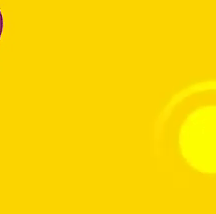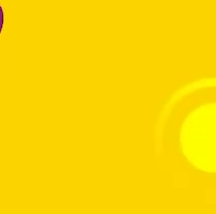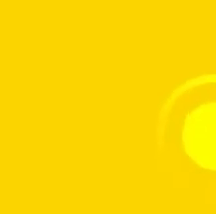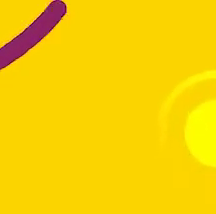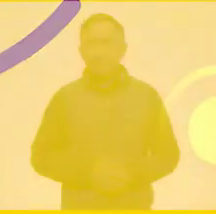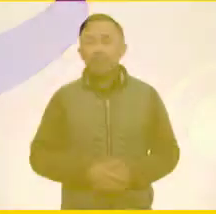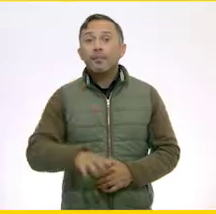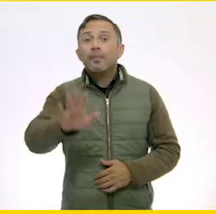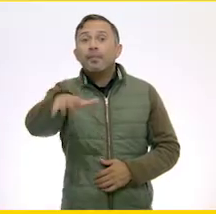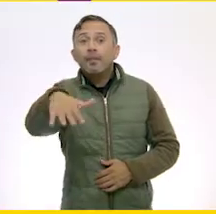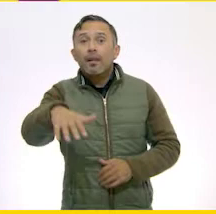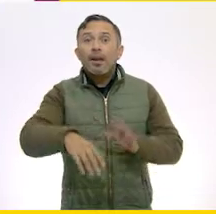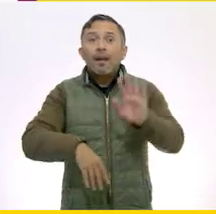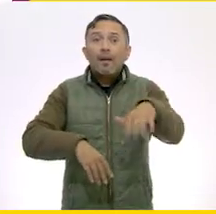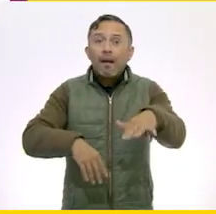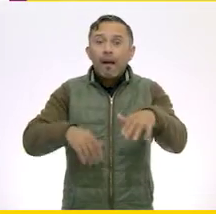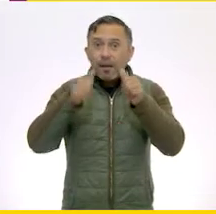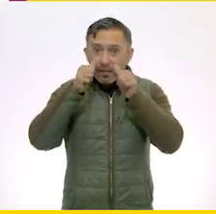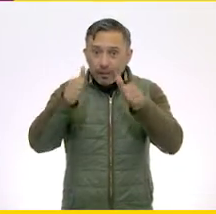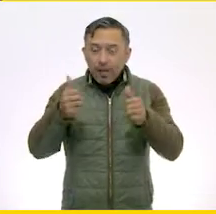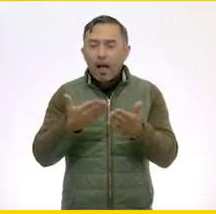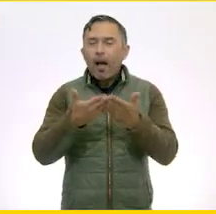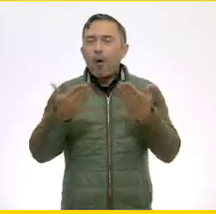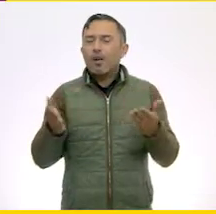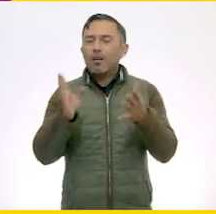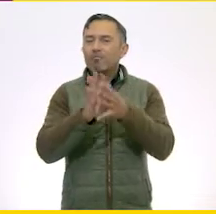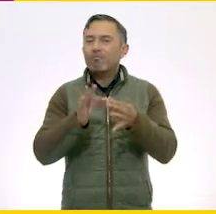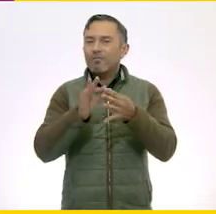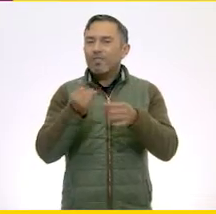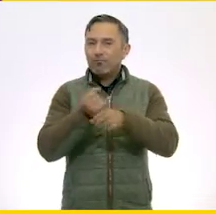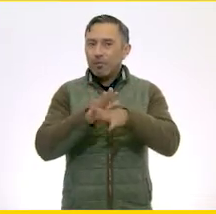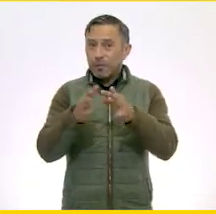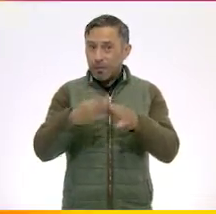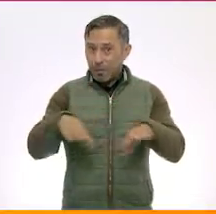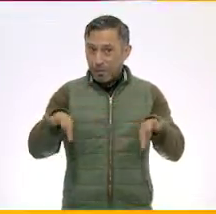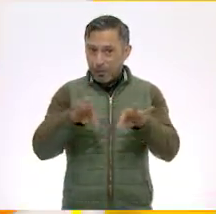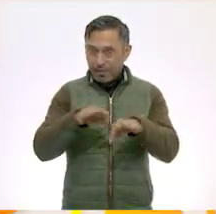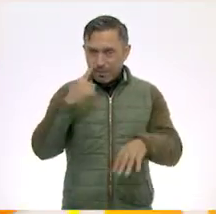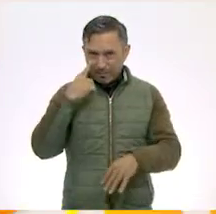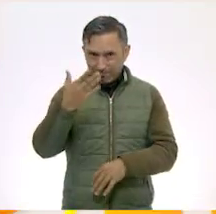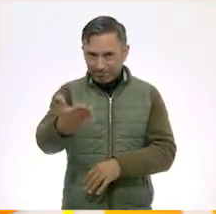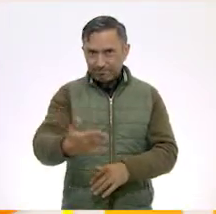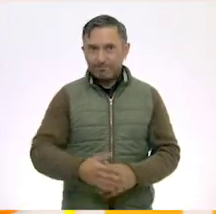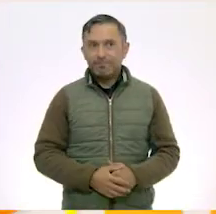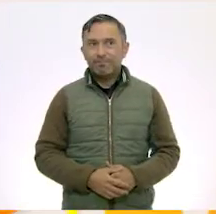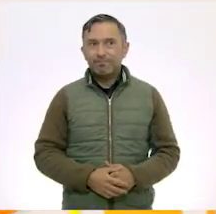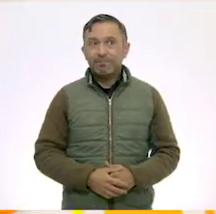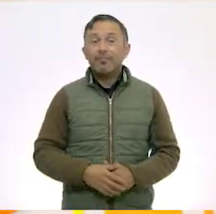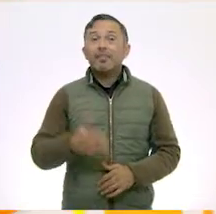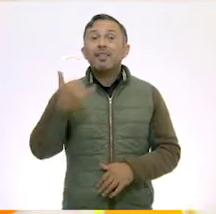¡Atención! ¡Atención! A continuación, información importante. A este